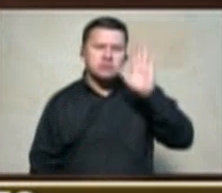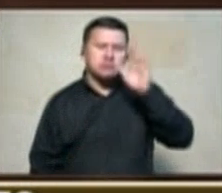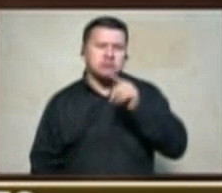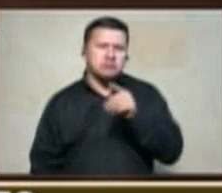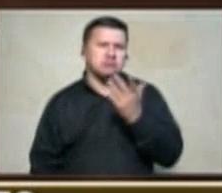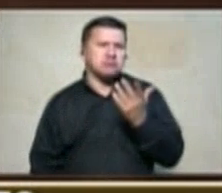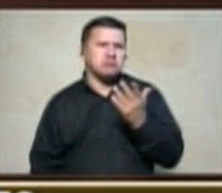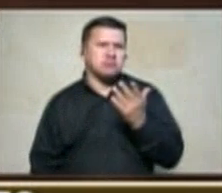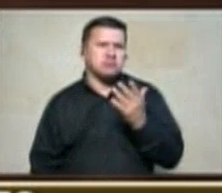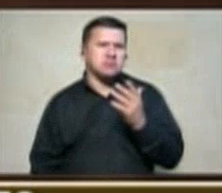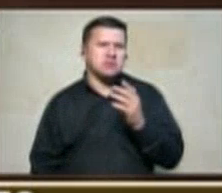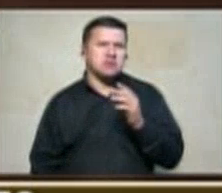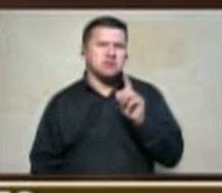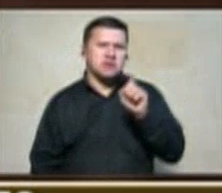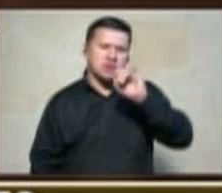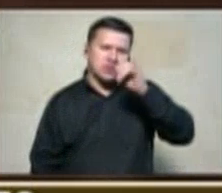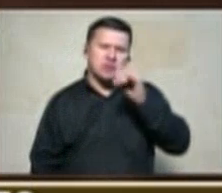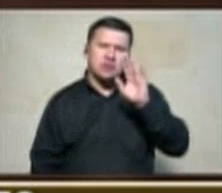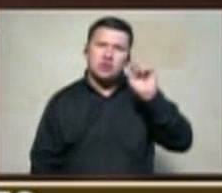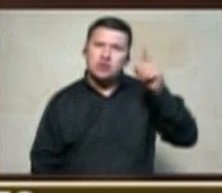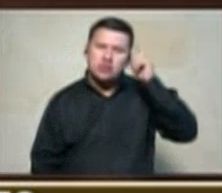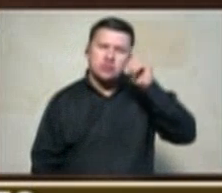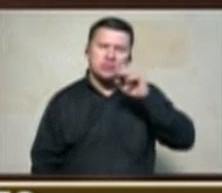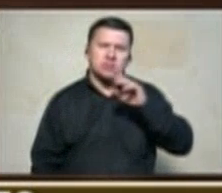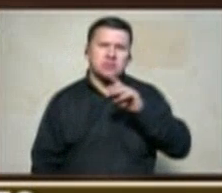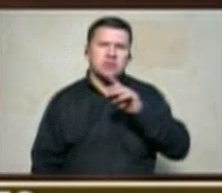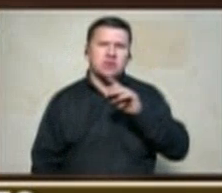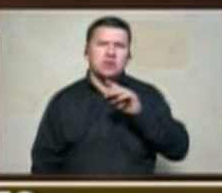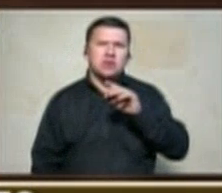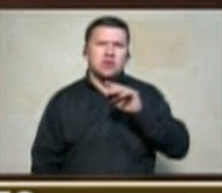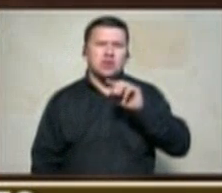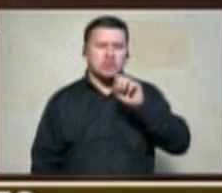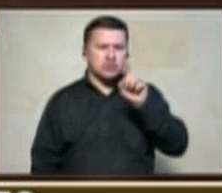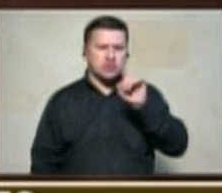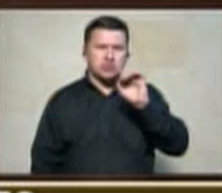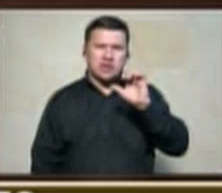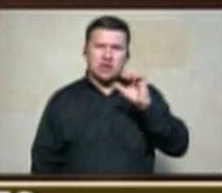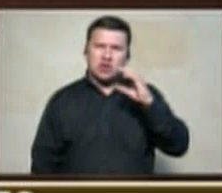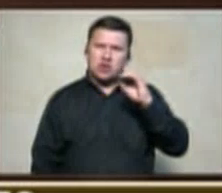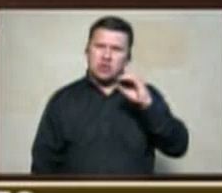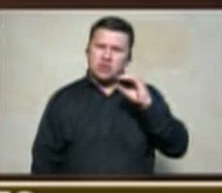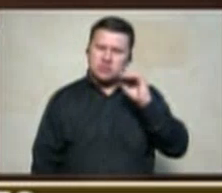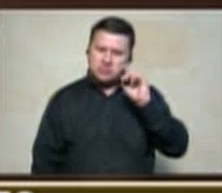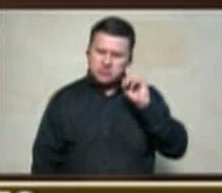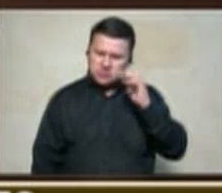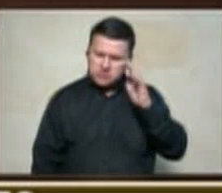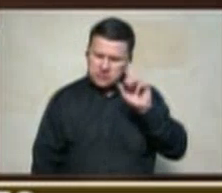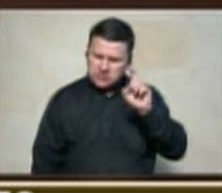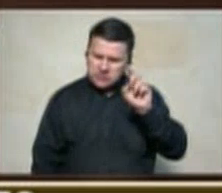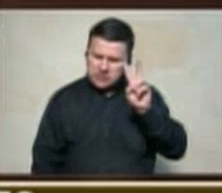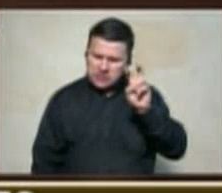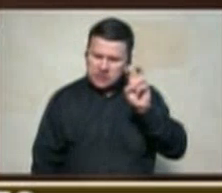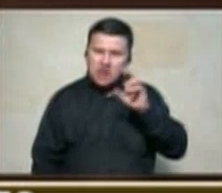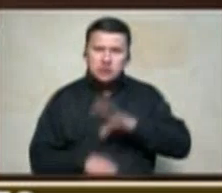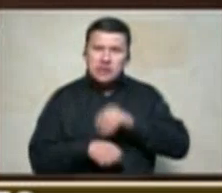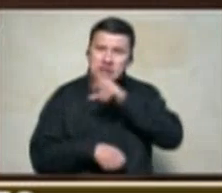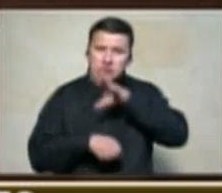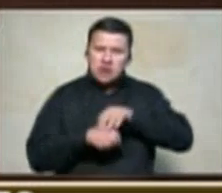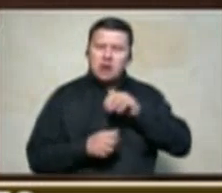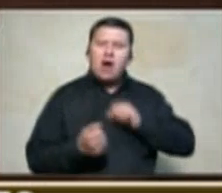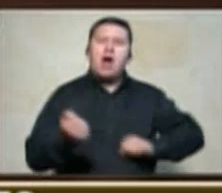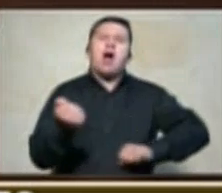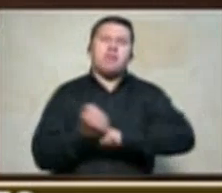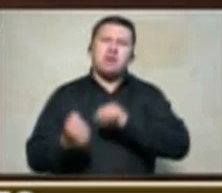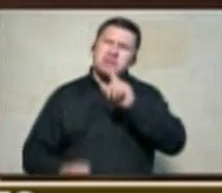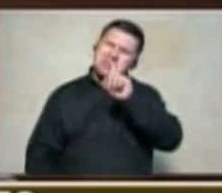extranjero, en el de la CCJ. El gobierno sueco es quien financia el 60 o 70% de ese convenio. Lo